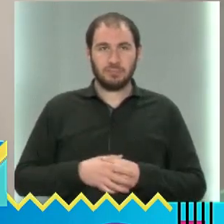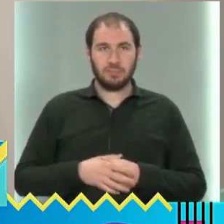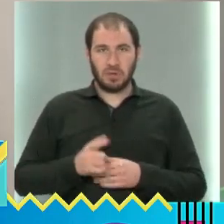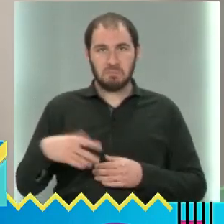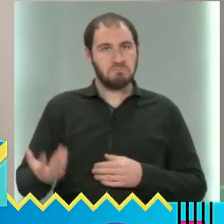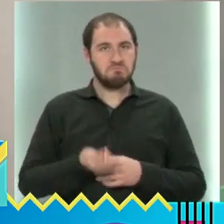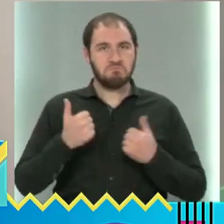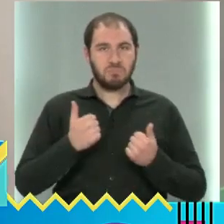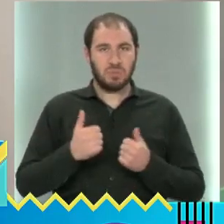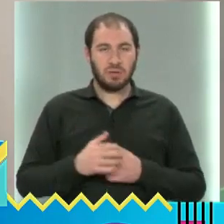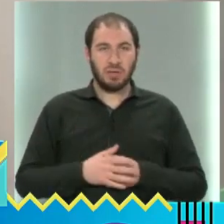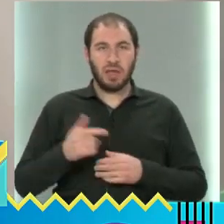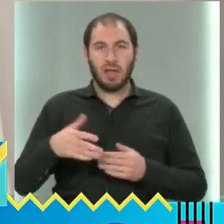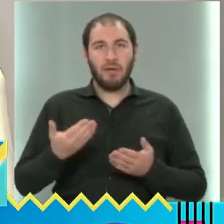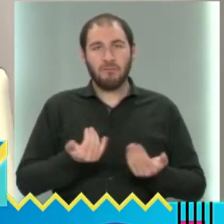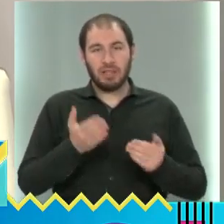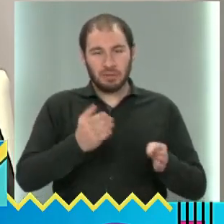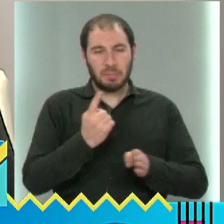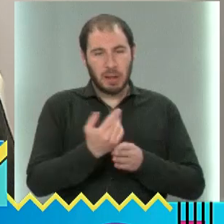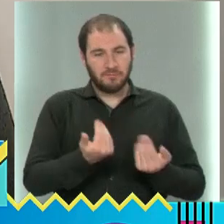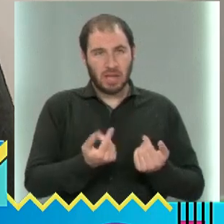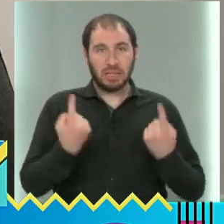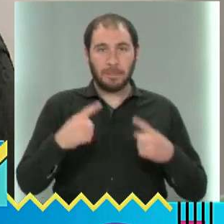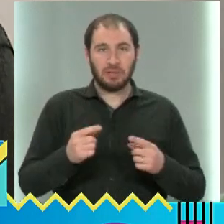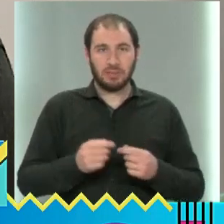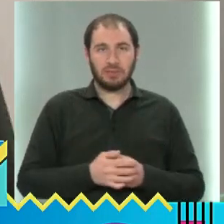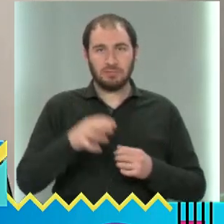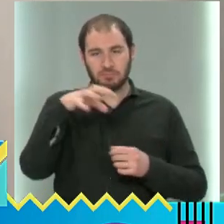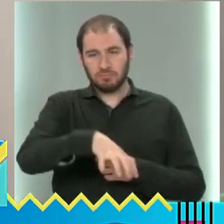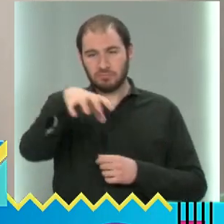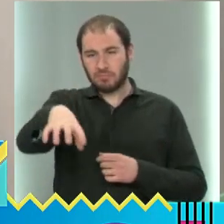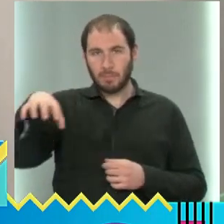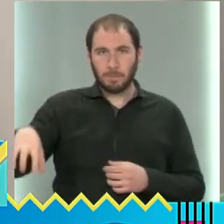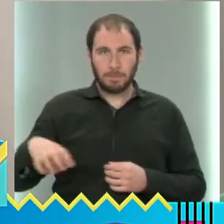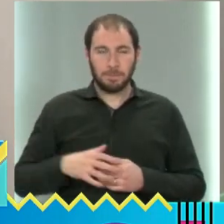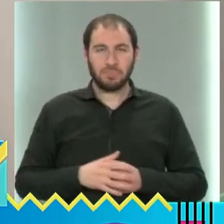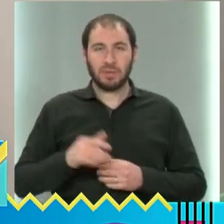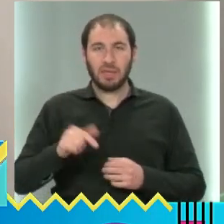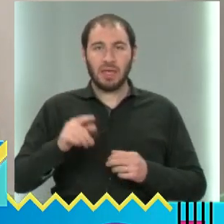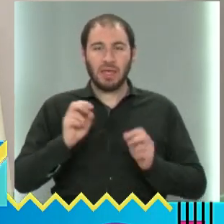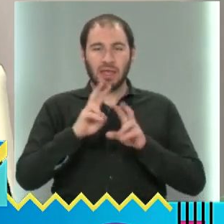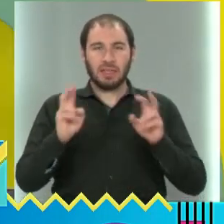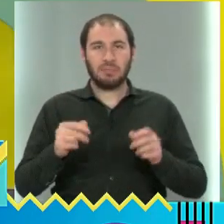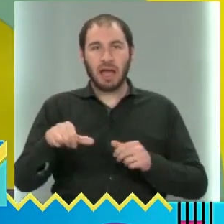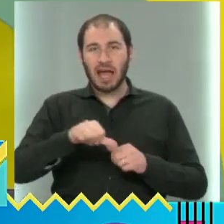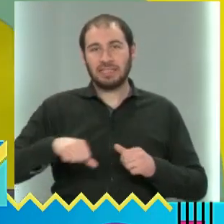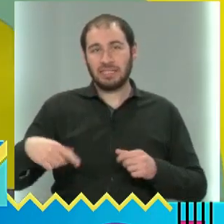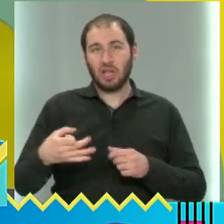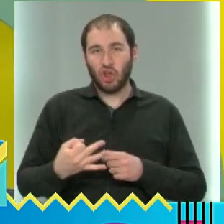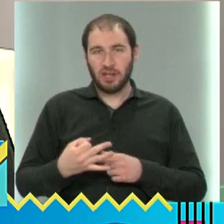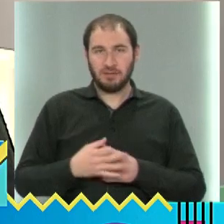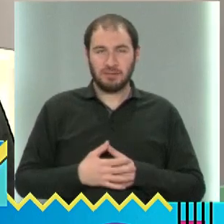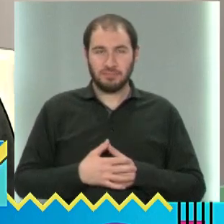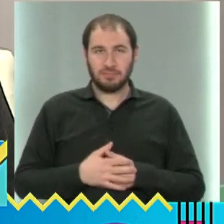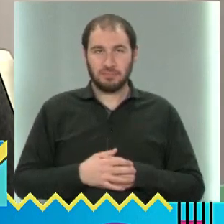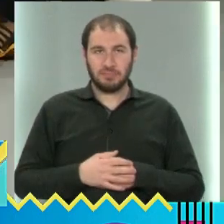buenos resultados. Todavía no terminamos el primer resultado, pero estamos sectorizando este tema del aceite de oliva que,